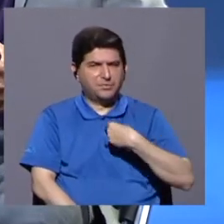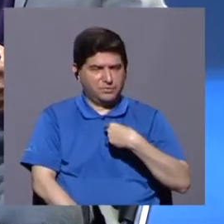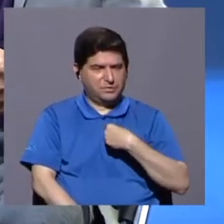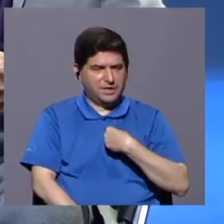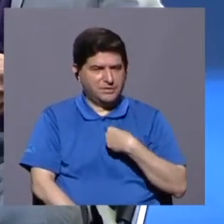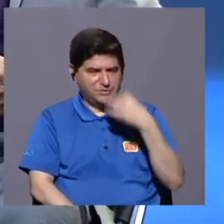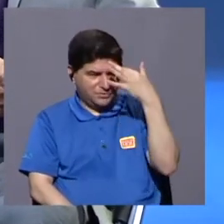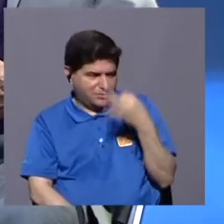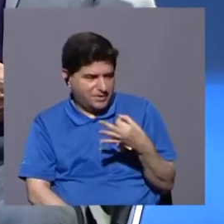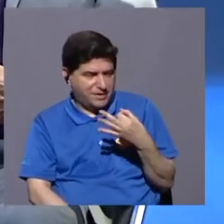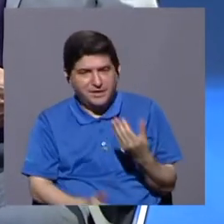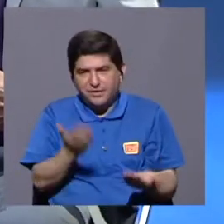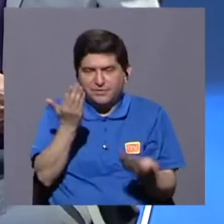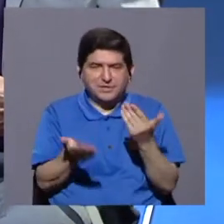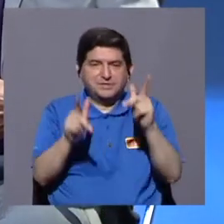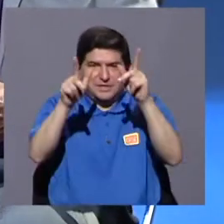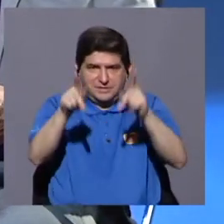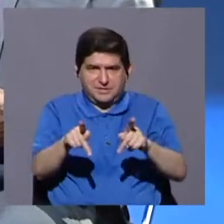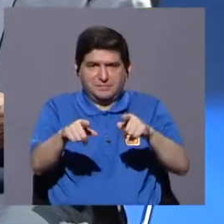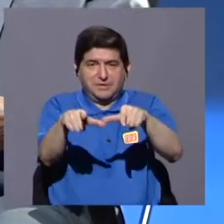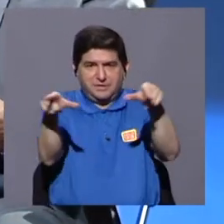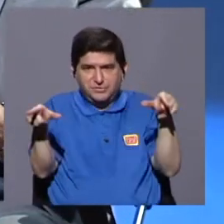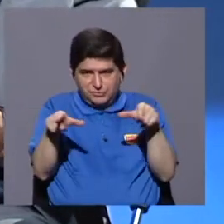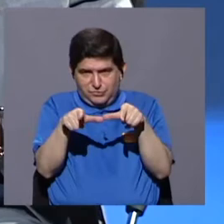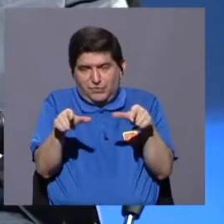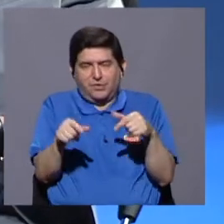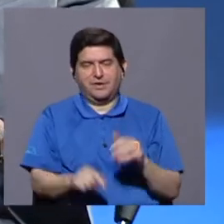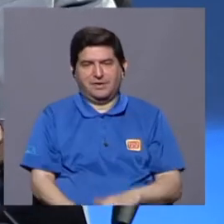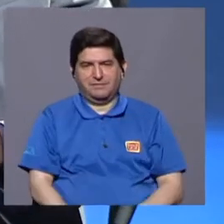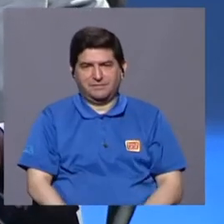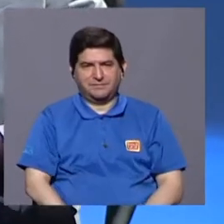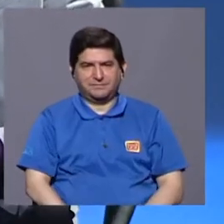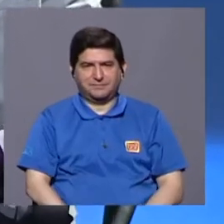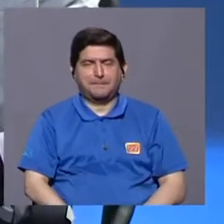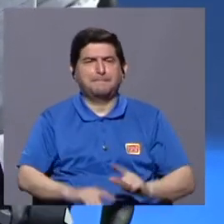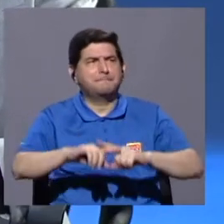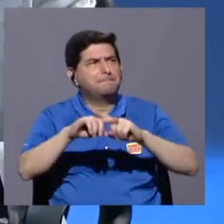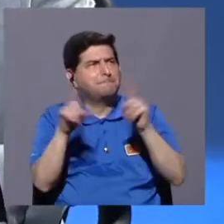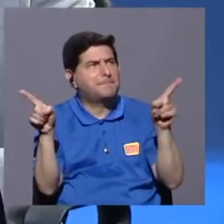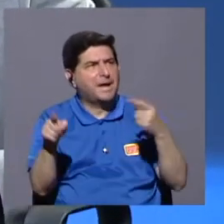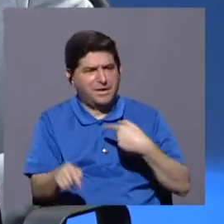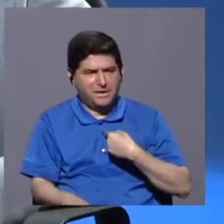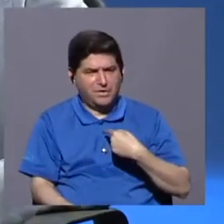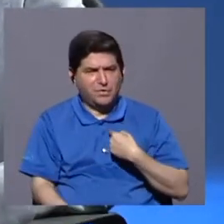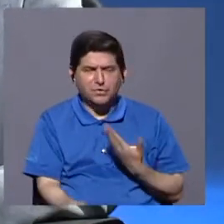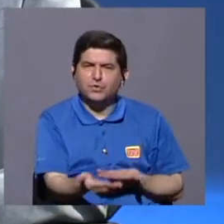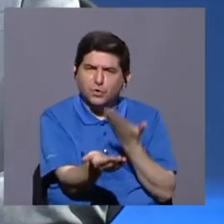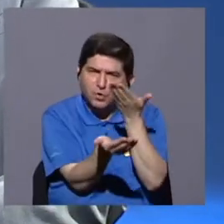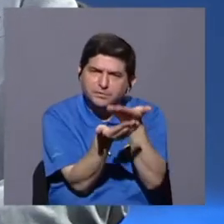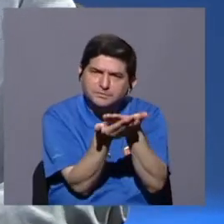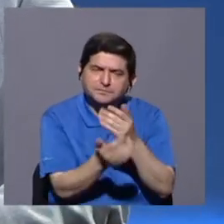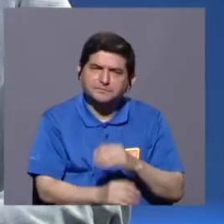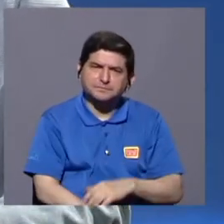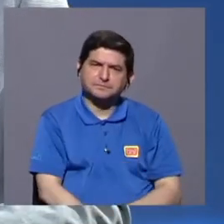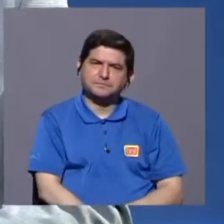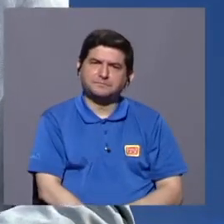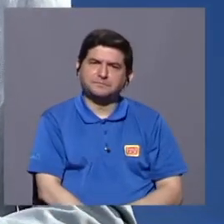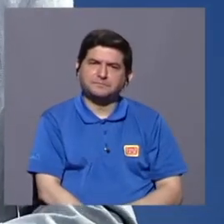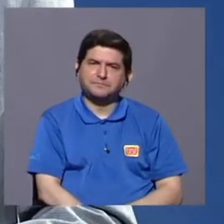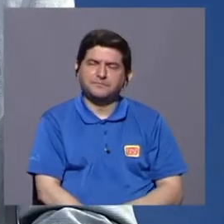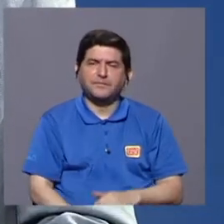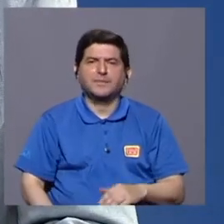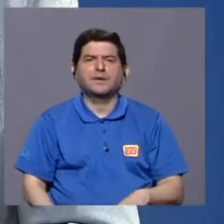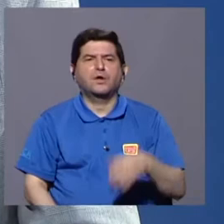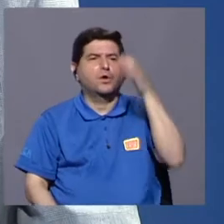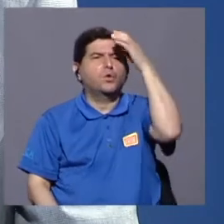preguntársela a alguien de la zona, alguien nativo. Pero me atrevo a plantearla. ¿Cómo lo ve la